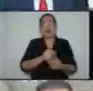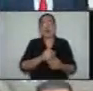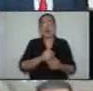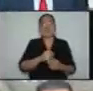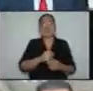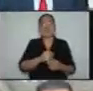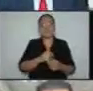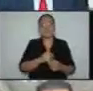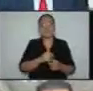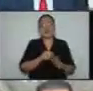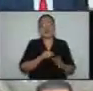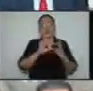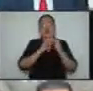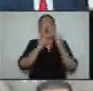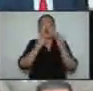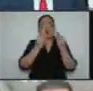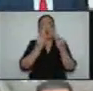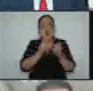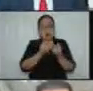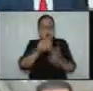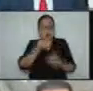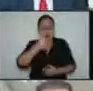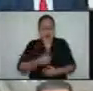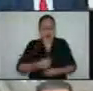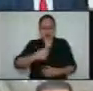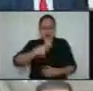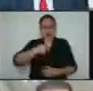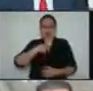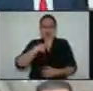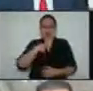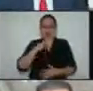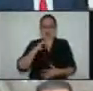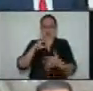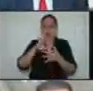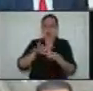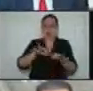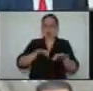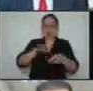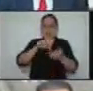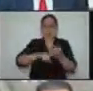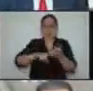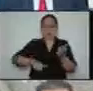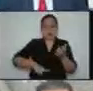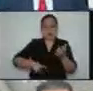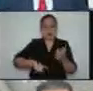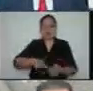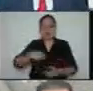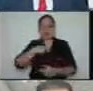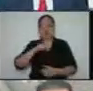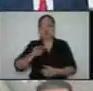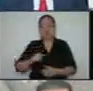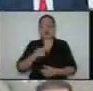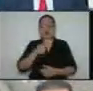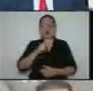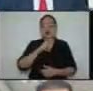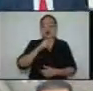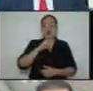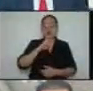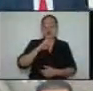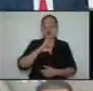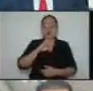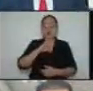el uso de ella como recurso público. A mí me parece que el llamado a las